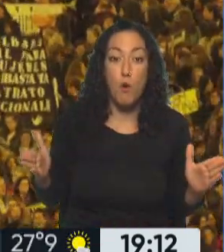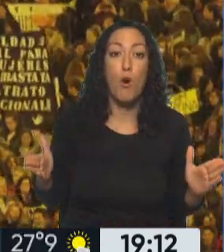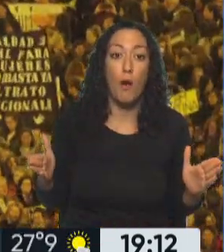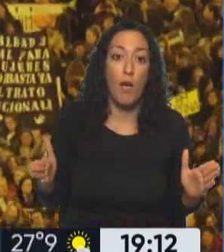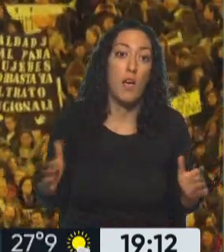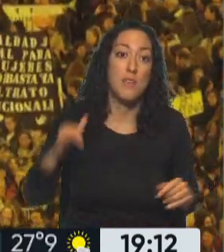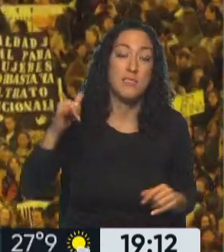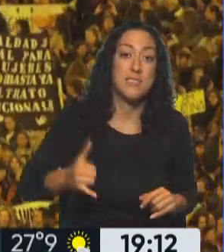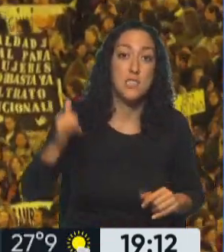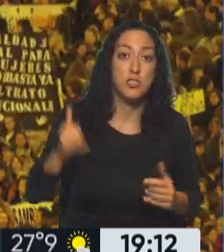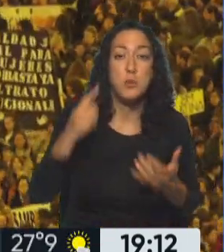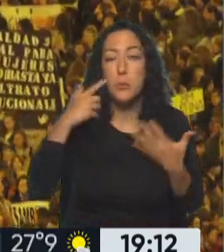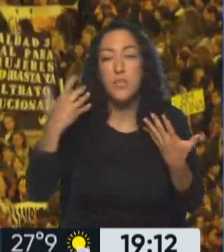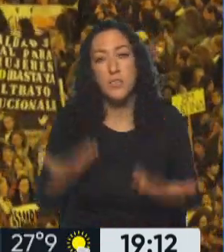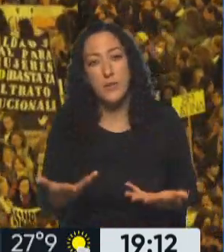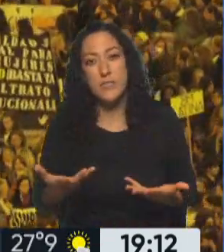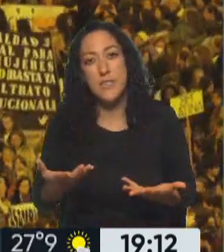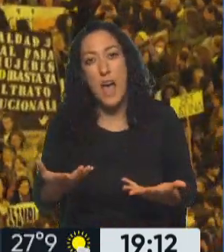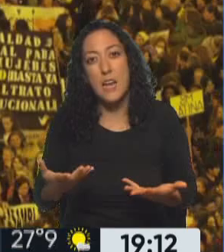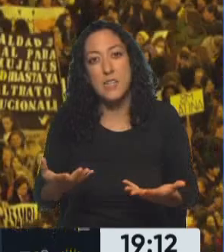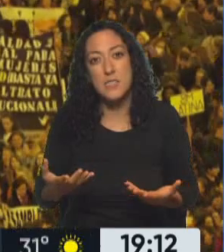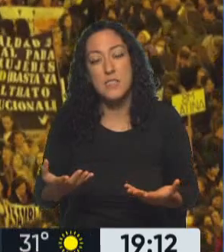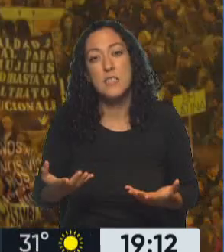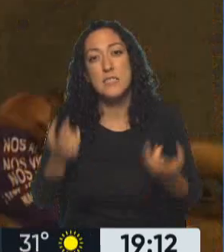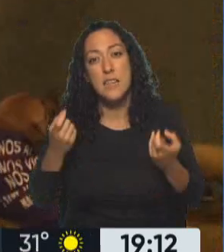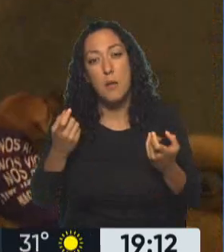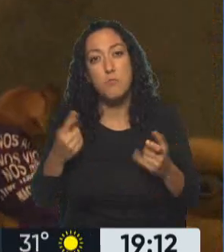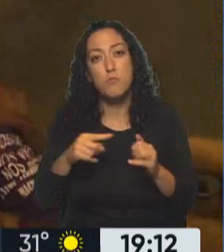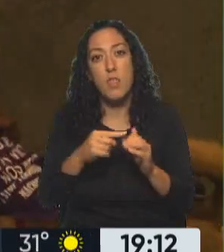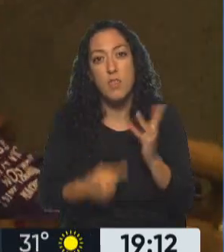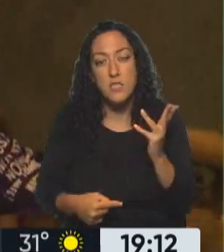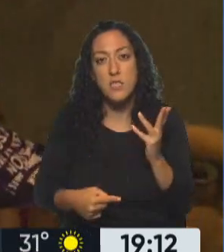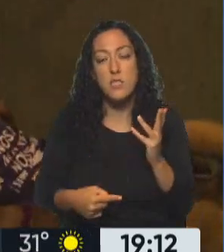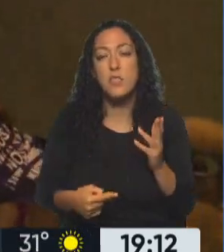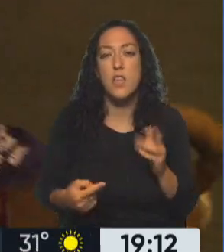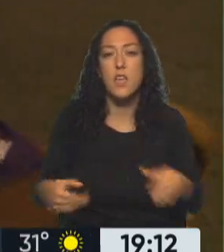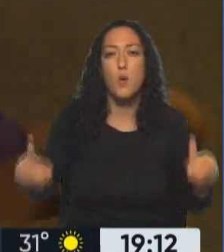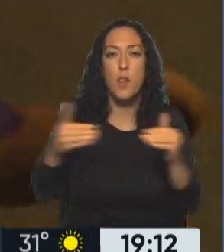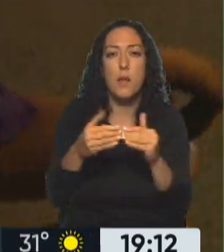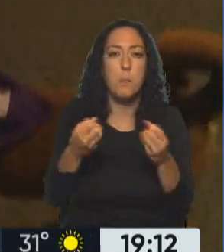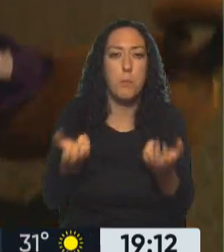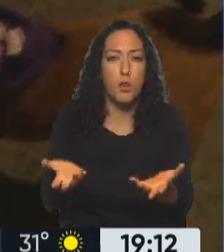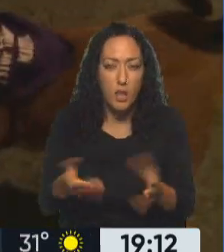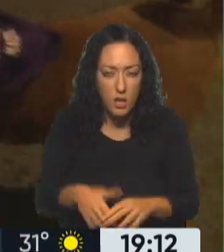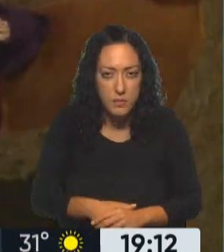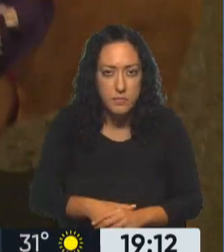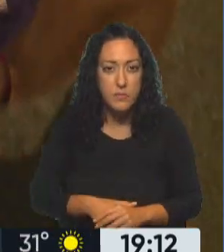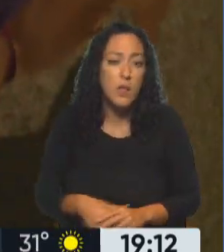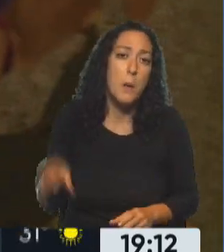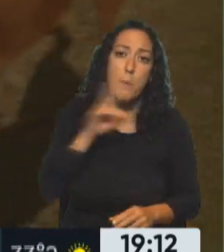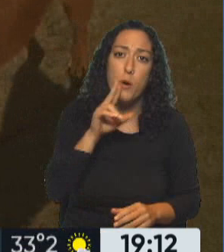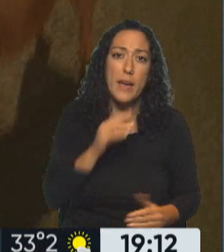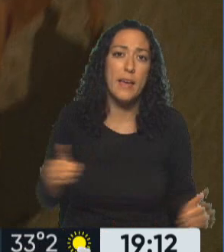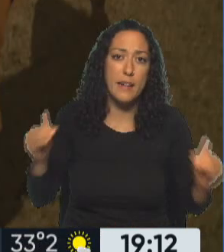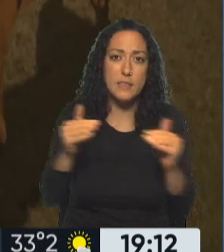necesario visibilizar y reflejar por qué la necesidad de reclamar por igualdad. Igualdad de las mujeres, igualdad del